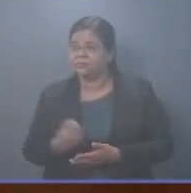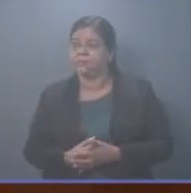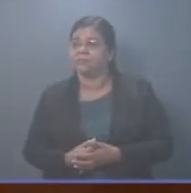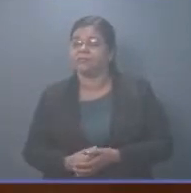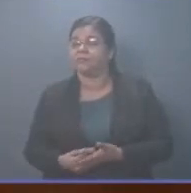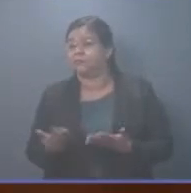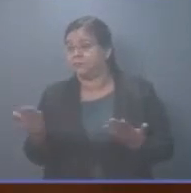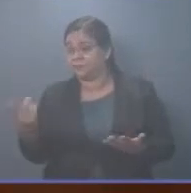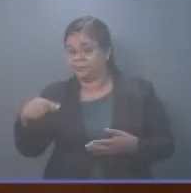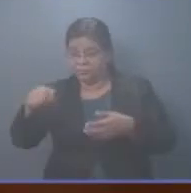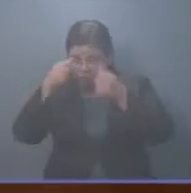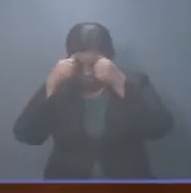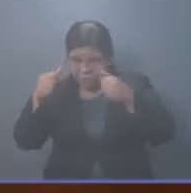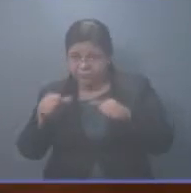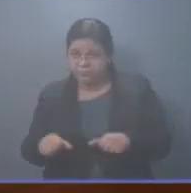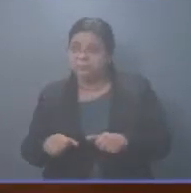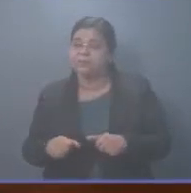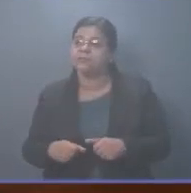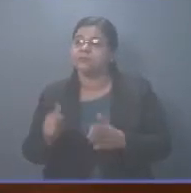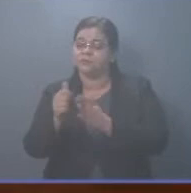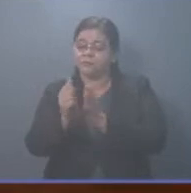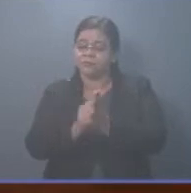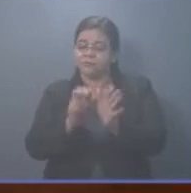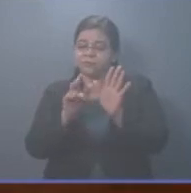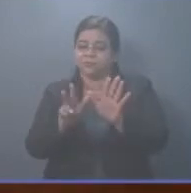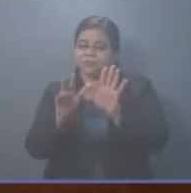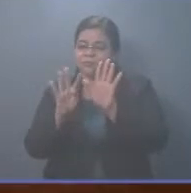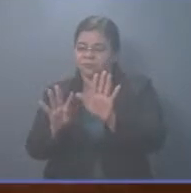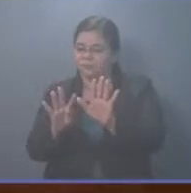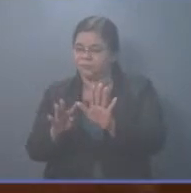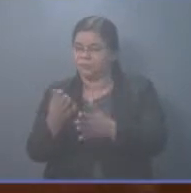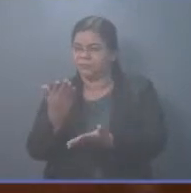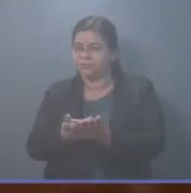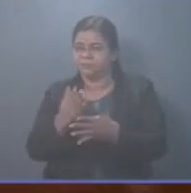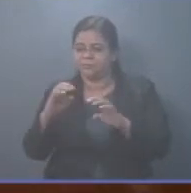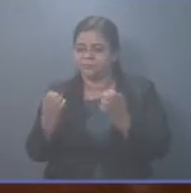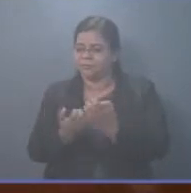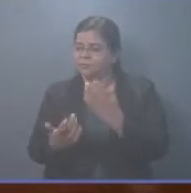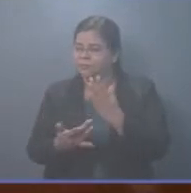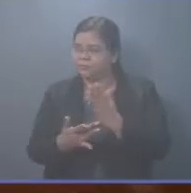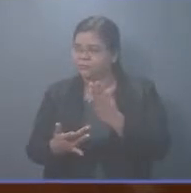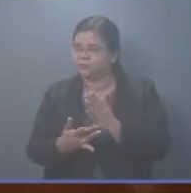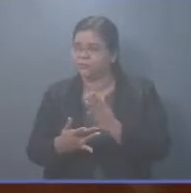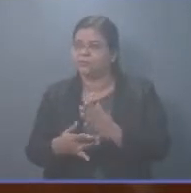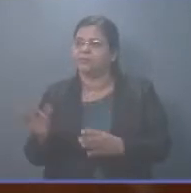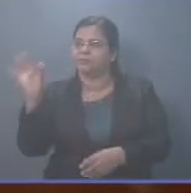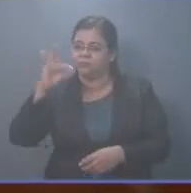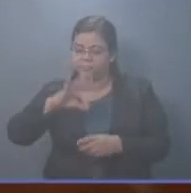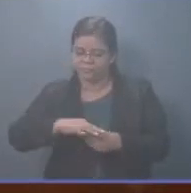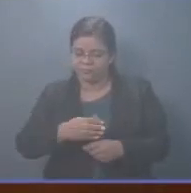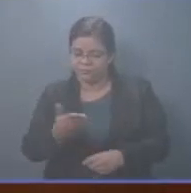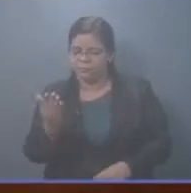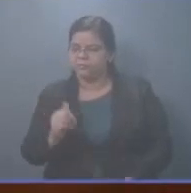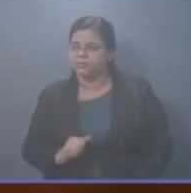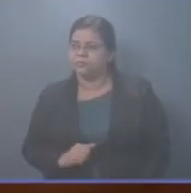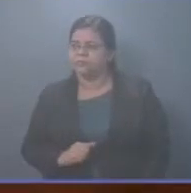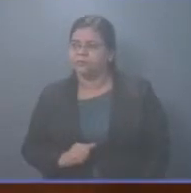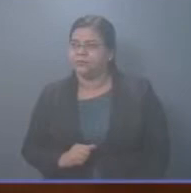estén de acuerdo con aprobar el artículo 89 con la propuesta del equipo técnico, favor emitir su voto.